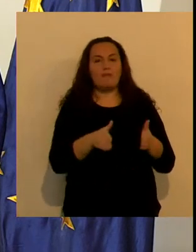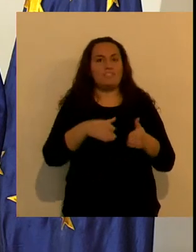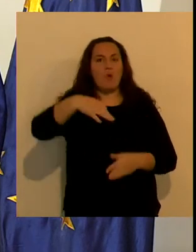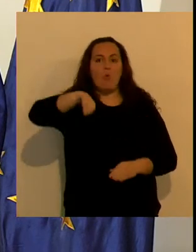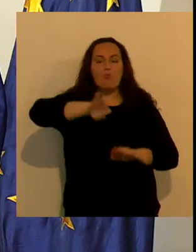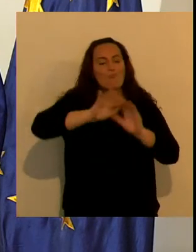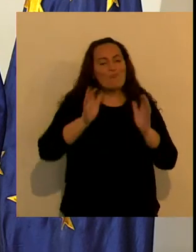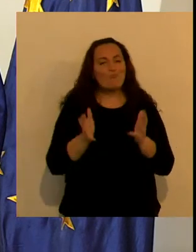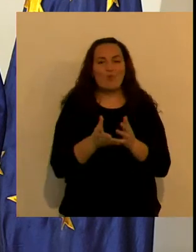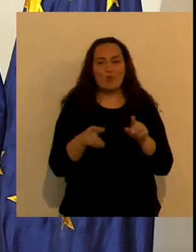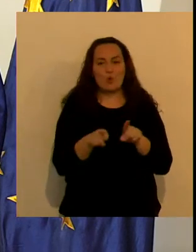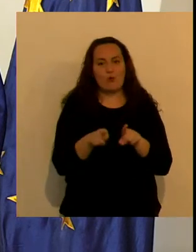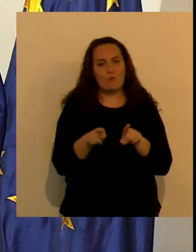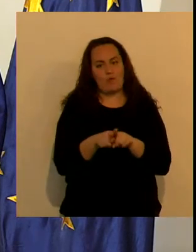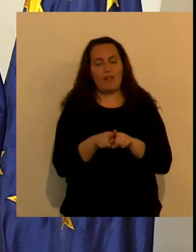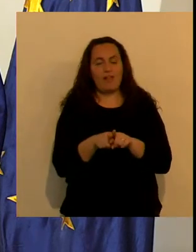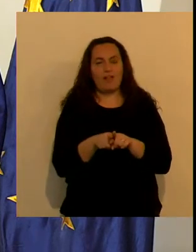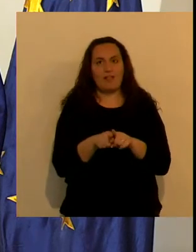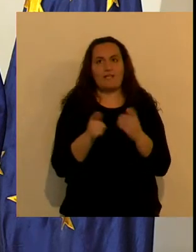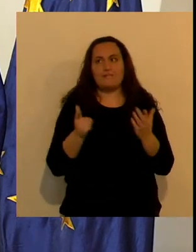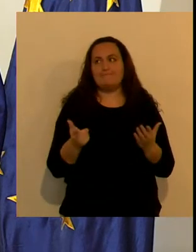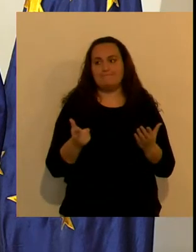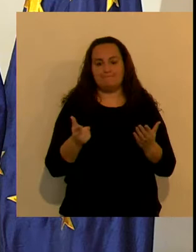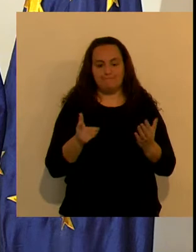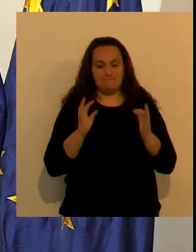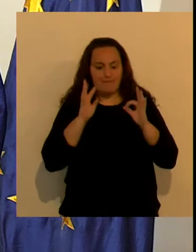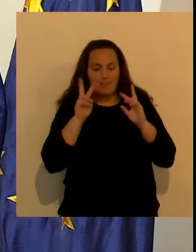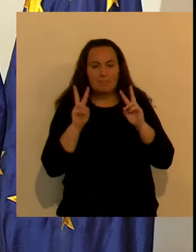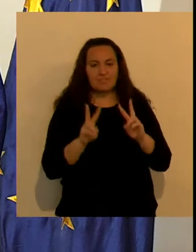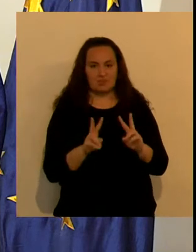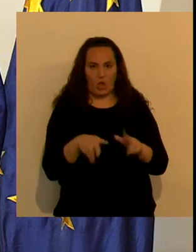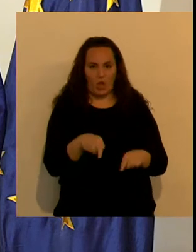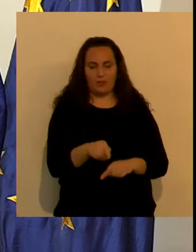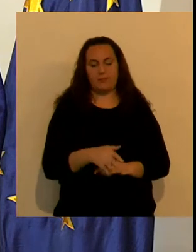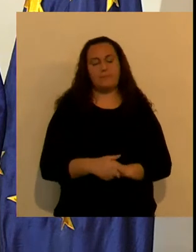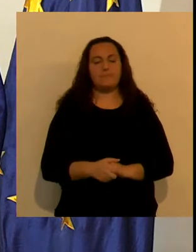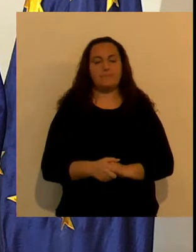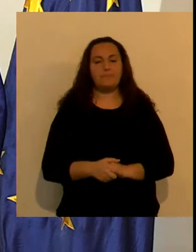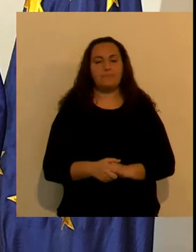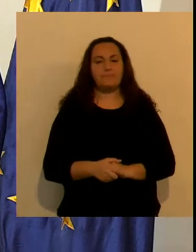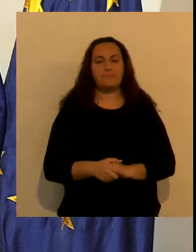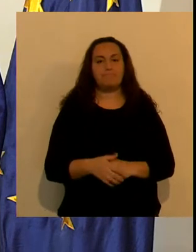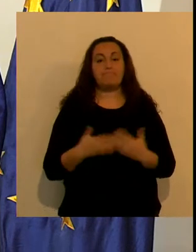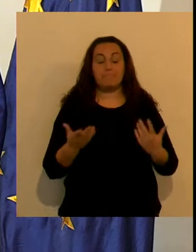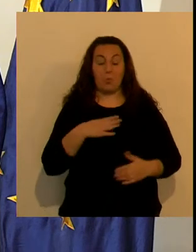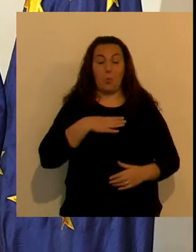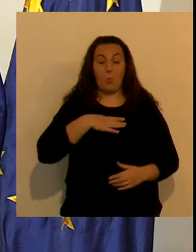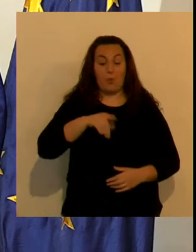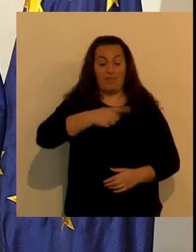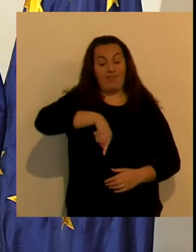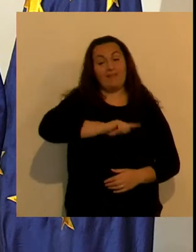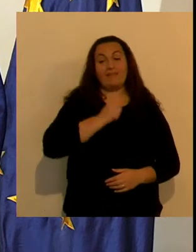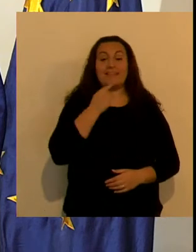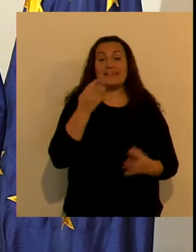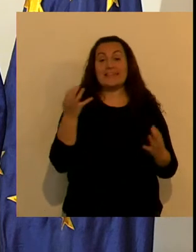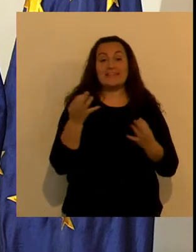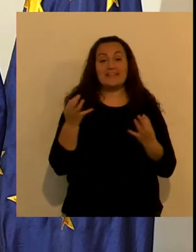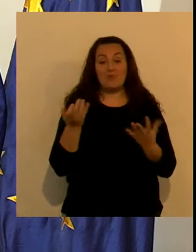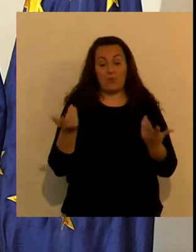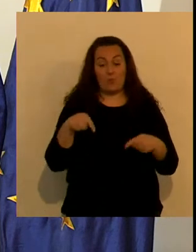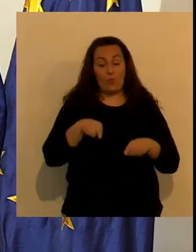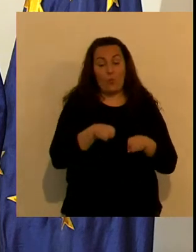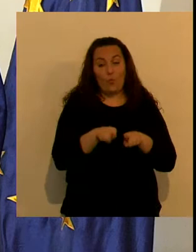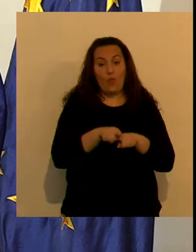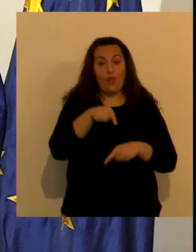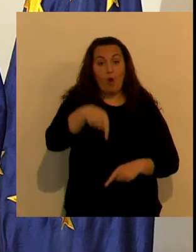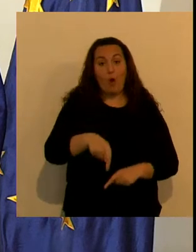mundo en esta faceta. Así pues, podremos decir que hoy dará